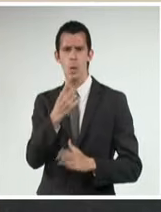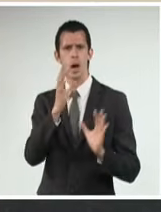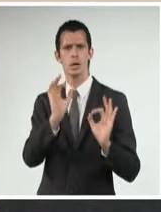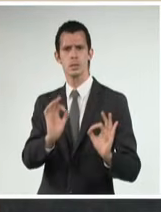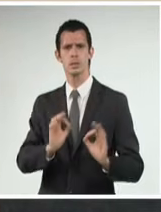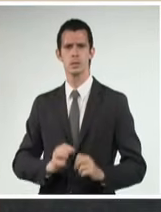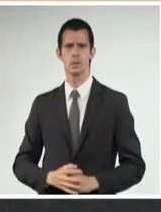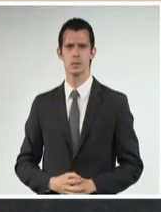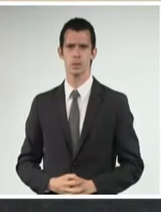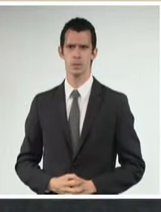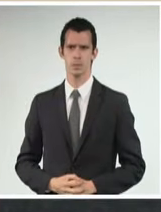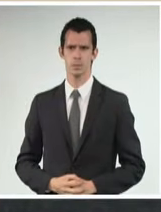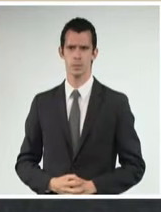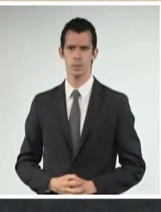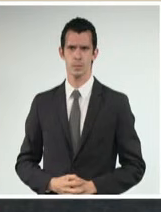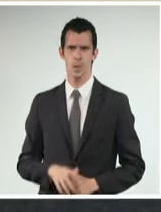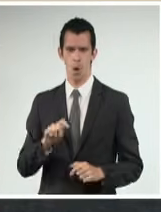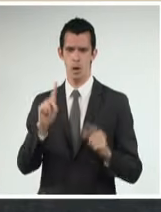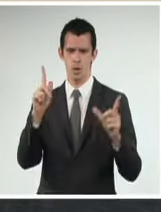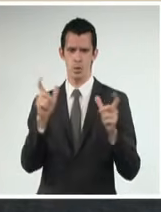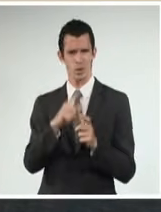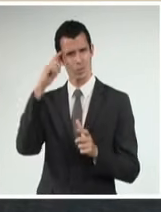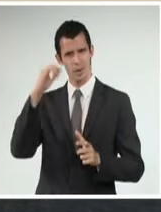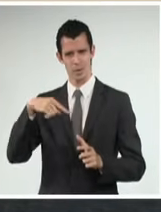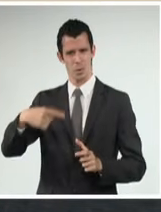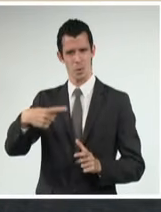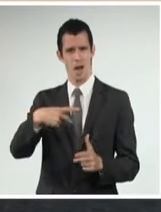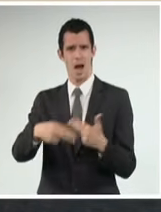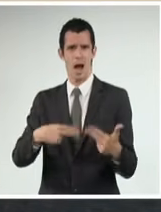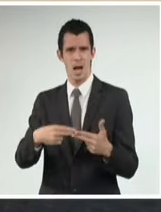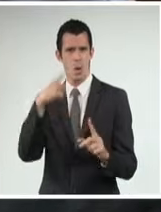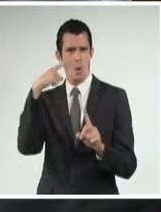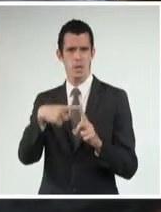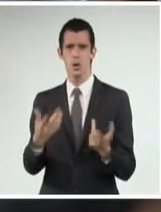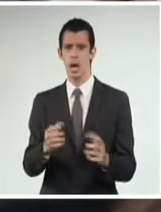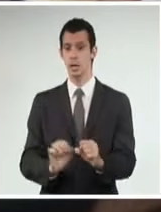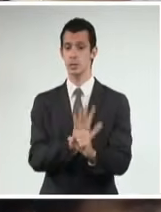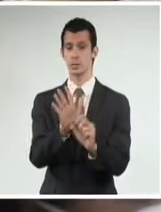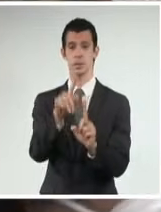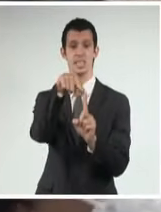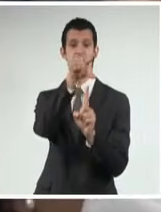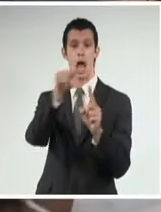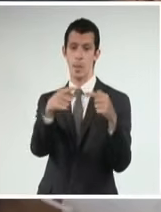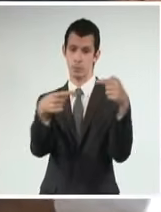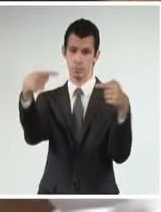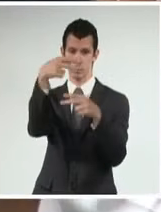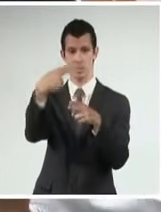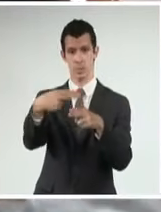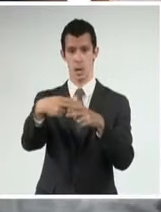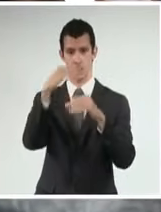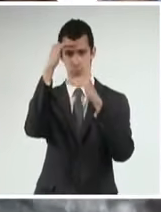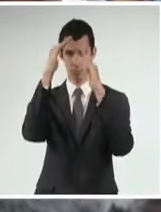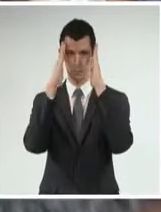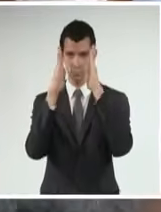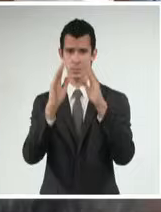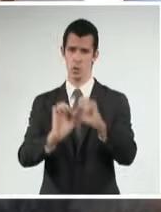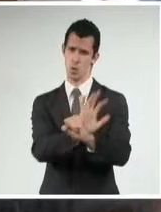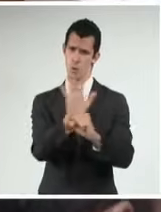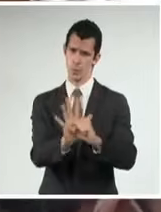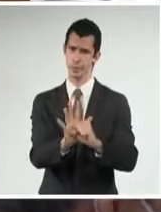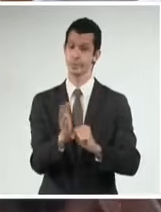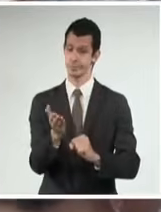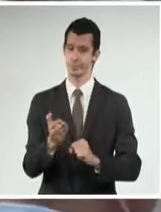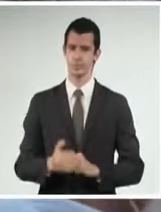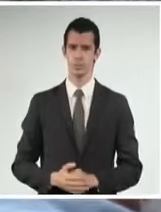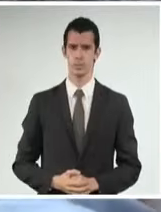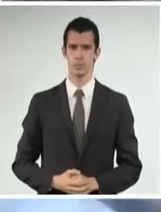Díaz-Canel Bermúdez, durante la reunión del Grupo Temporal de Trabajo para la Prevención y Control del SARS-CoV-2 en La Mayor de las Antillas, donde en